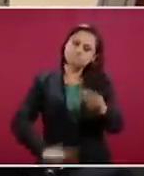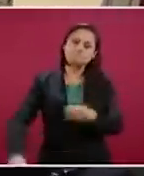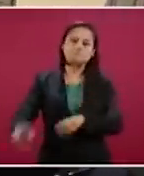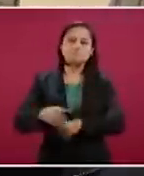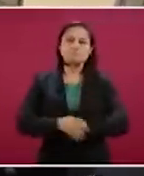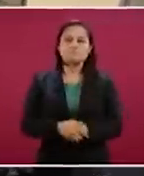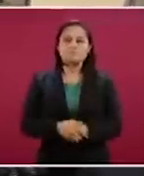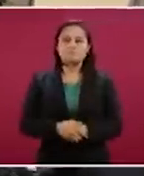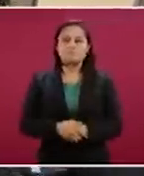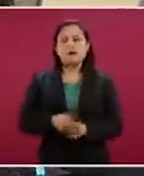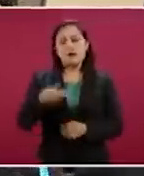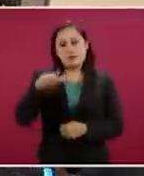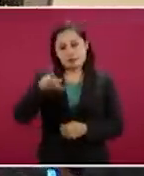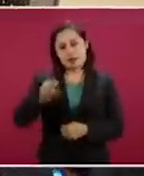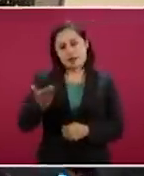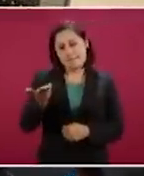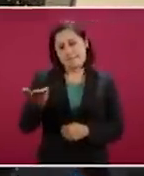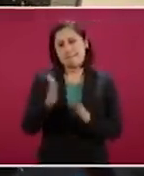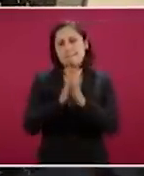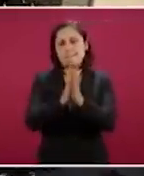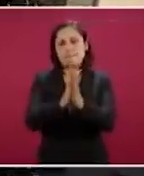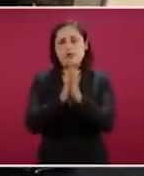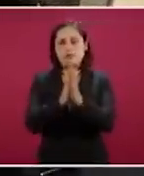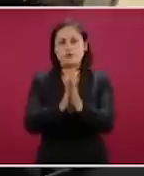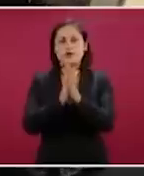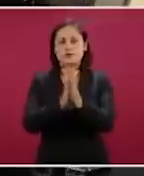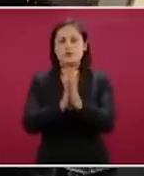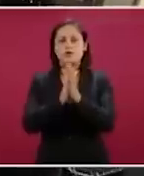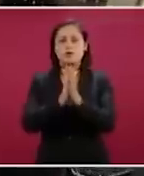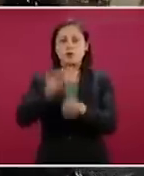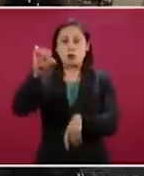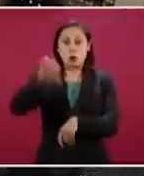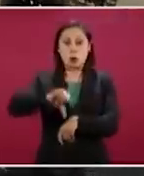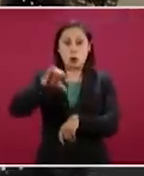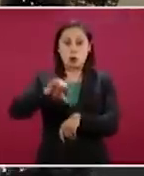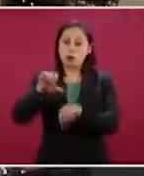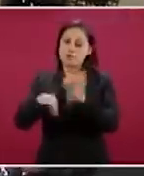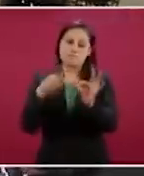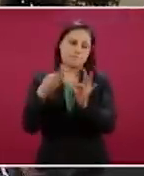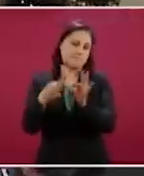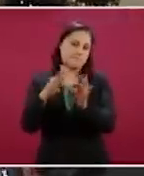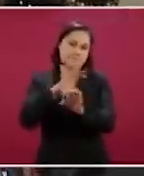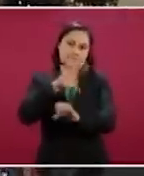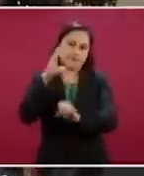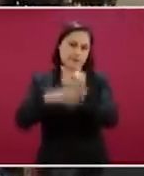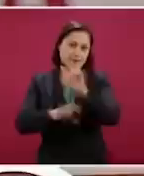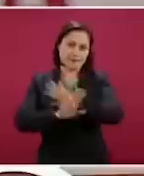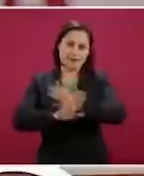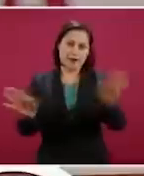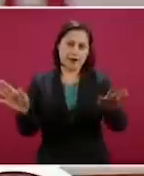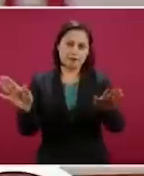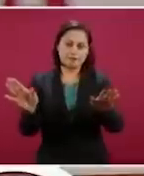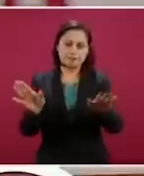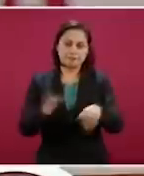a cambio de que se concluya a esta hora